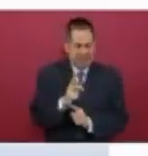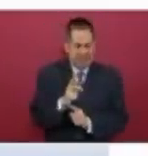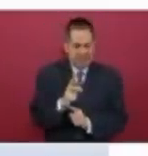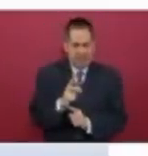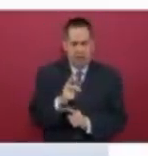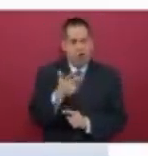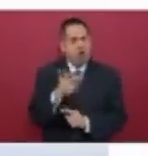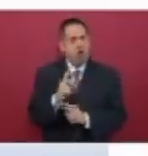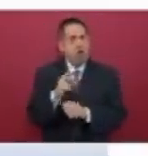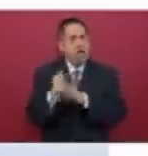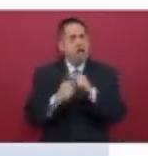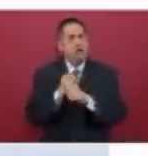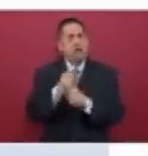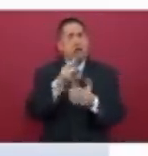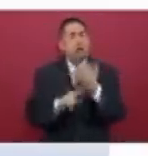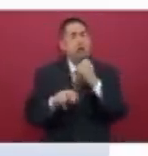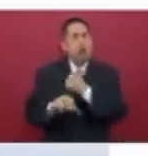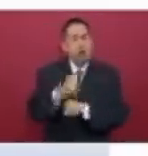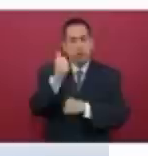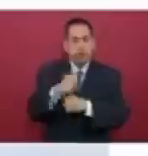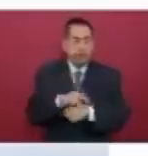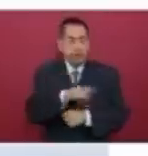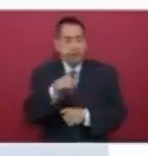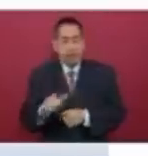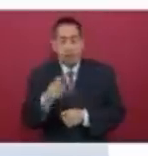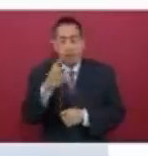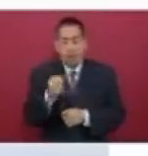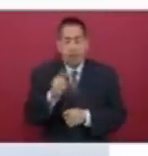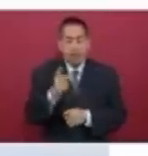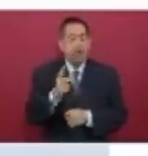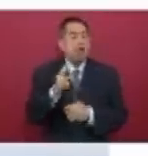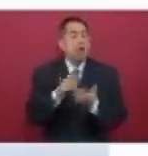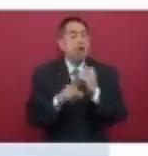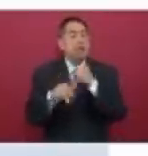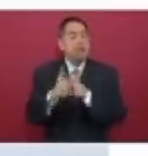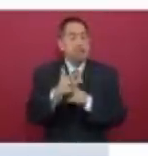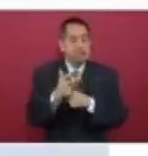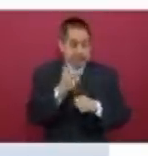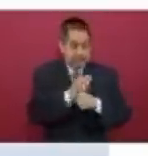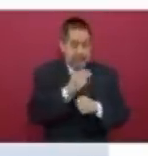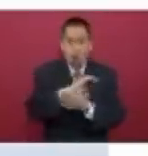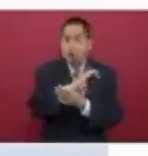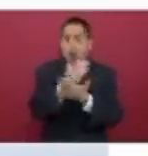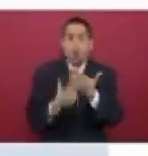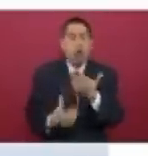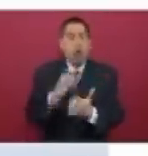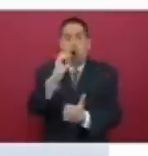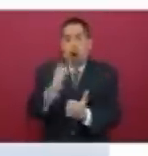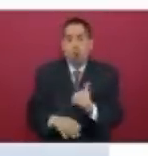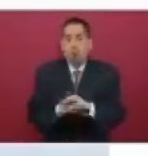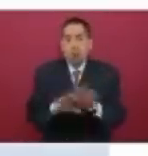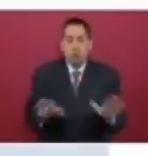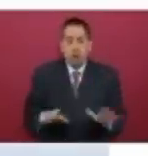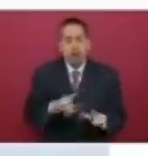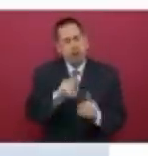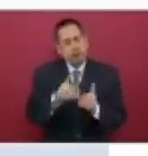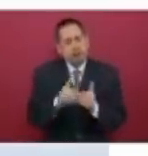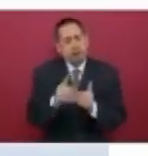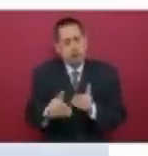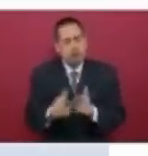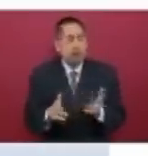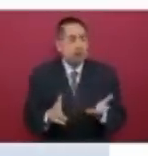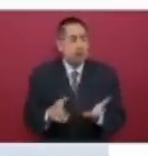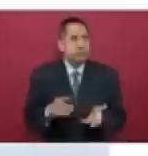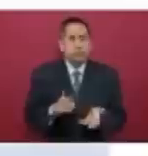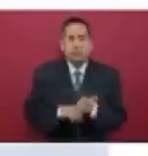del 2011 el 9 de diciembre del 2013 se terminó el contrato original hubo después una ampliación y